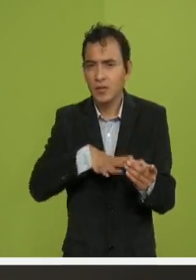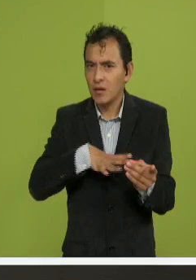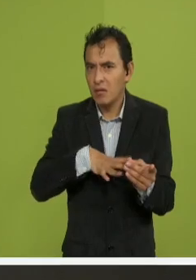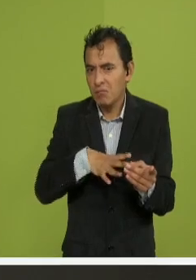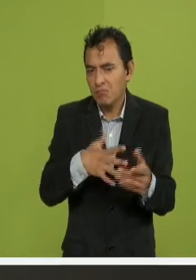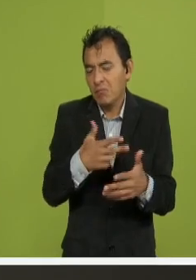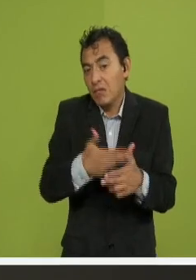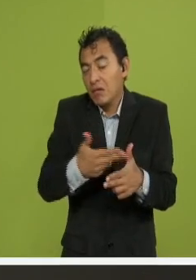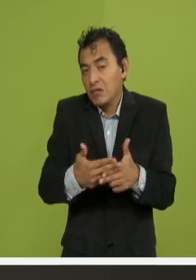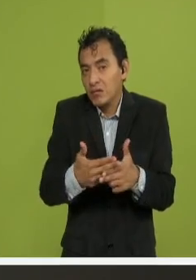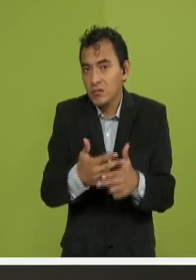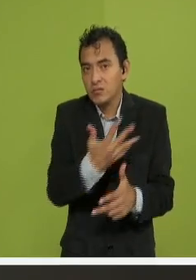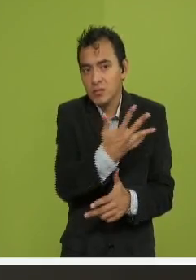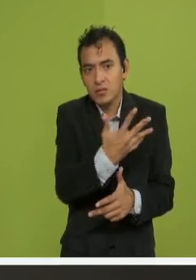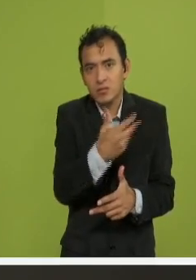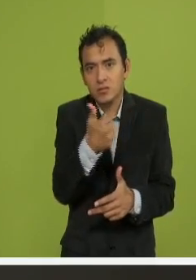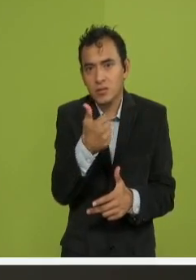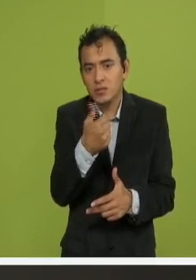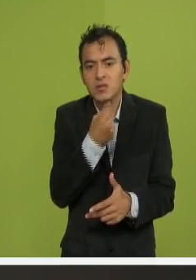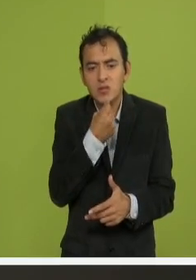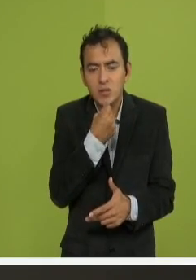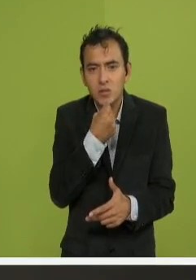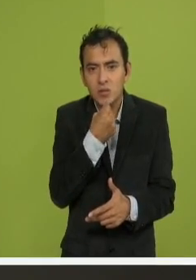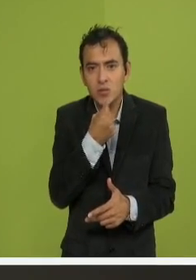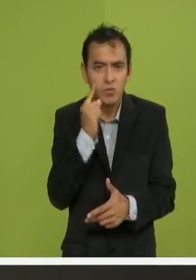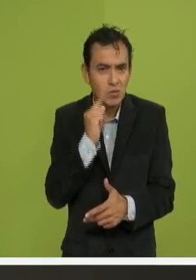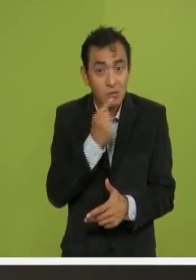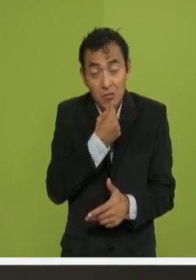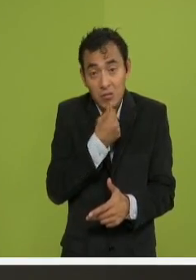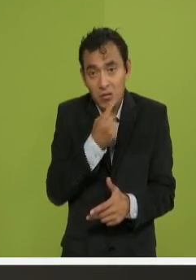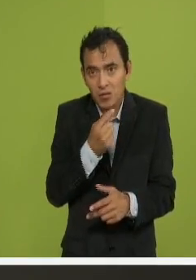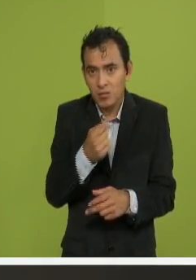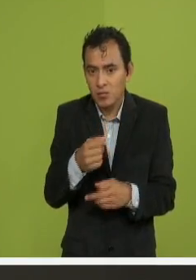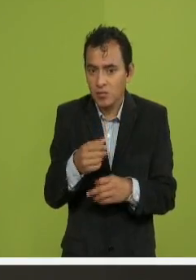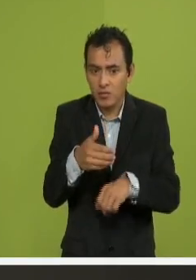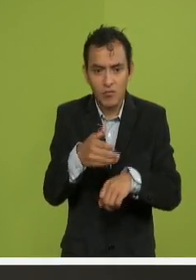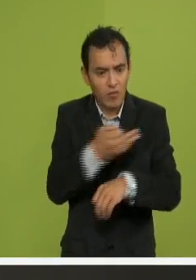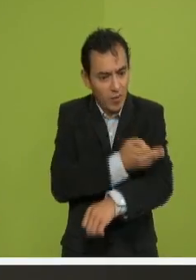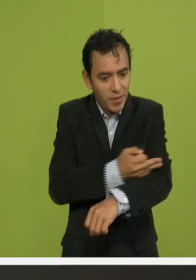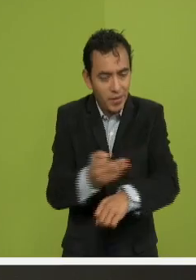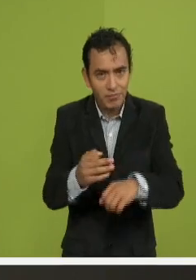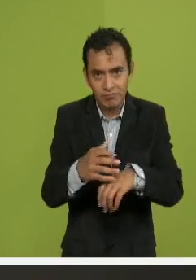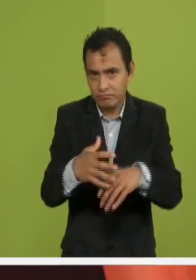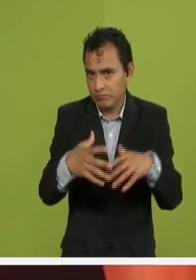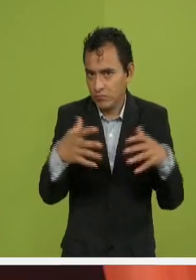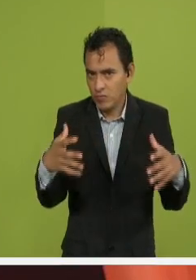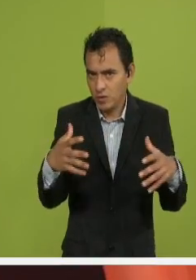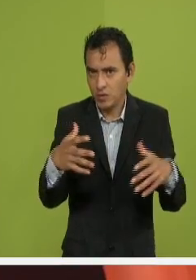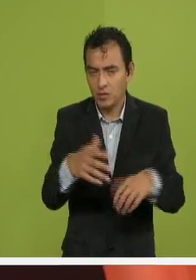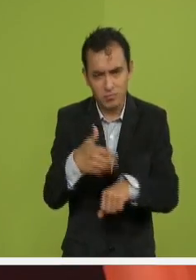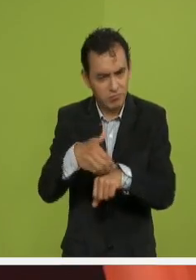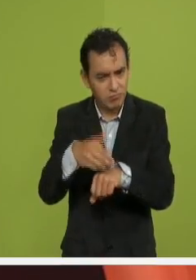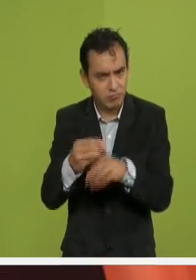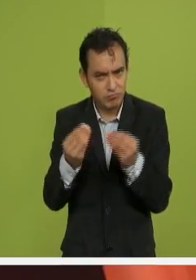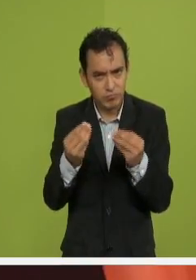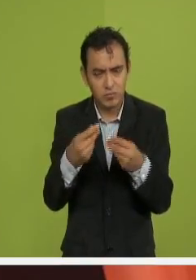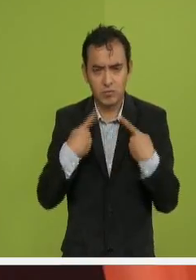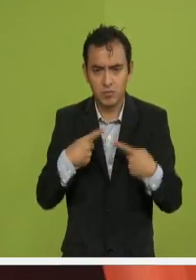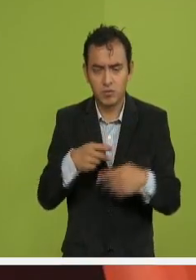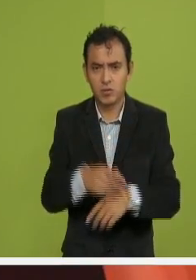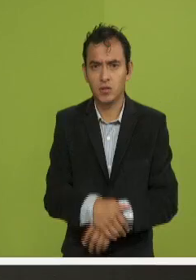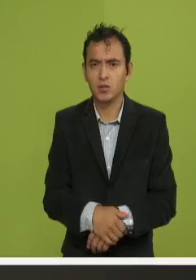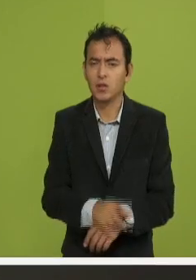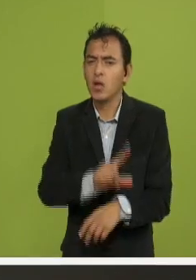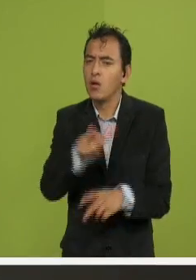hasta 5 o 6 niños o niñas, porque son familias numerosas, familias por lo regular, grandes. son muy grandes? Y de